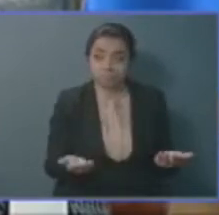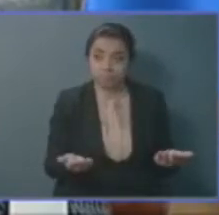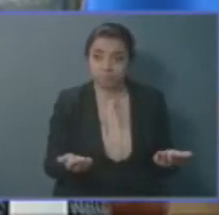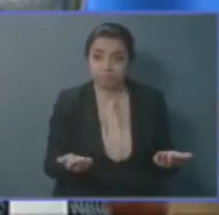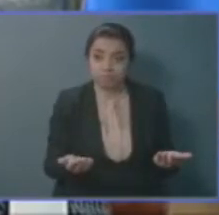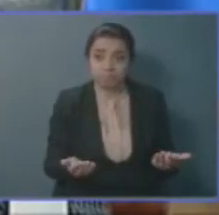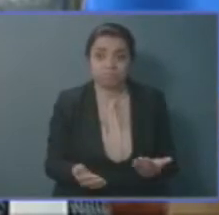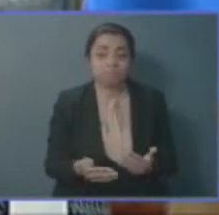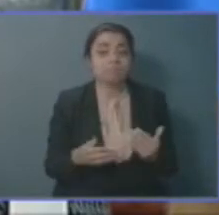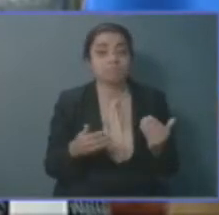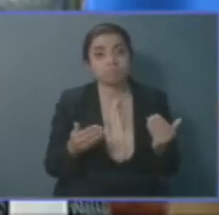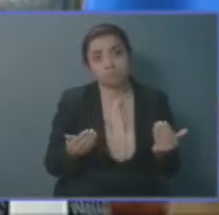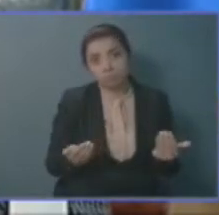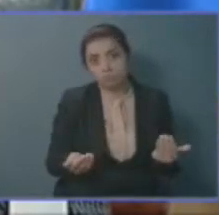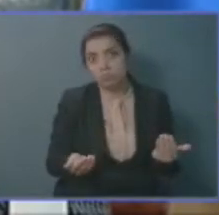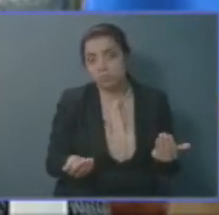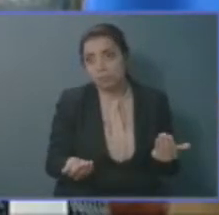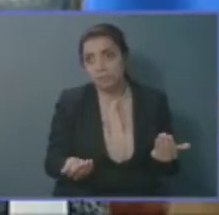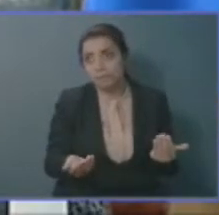Y